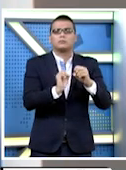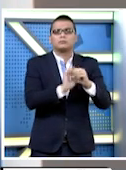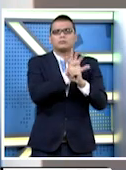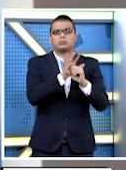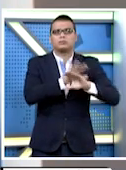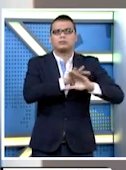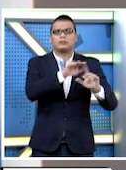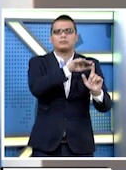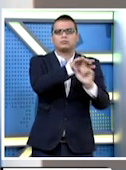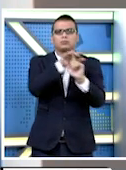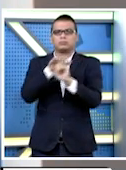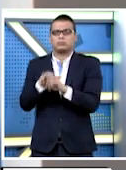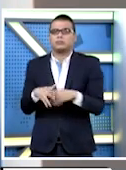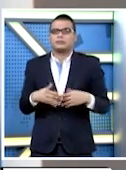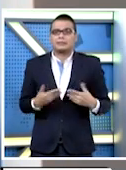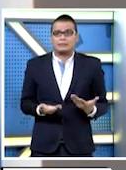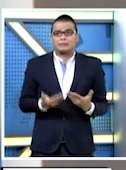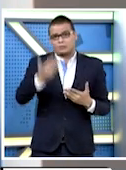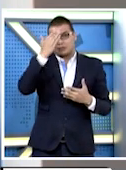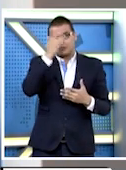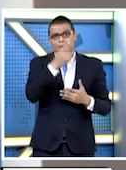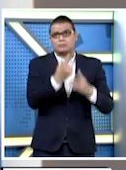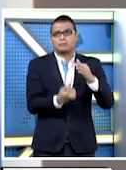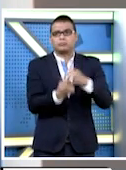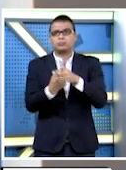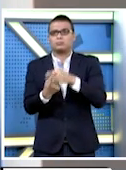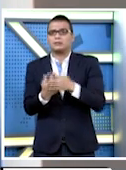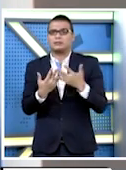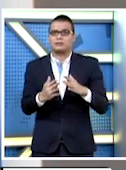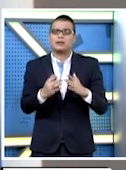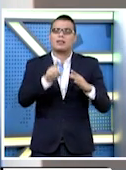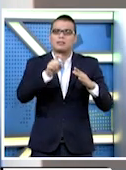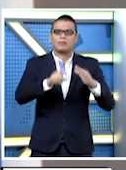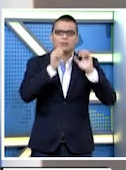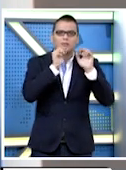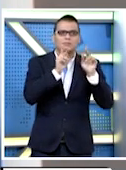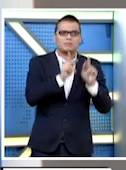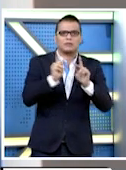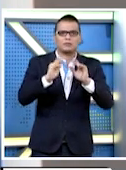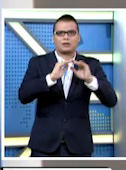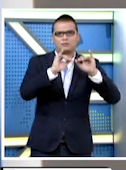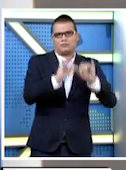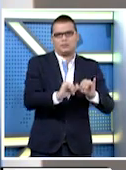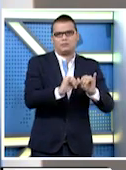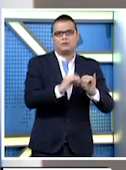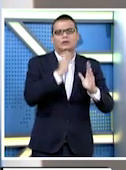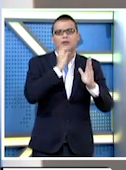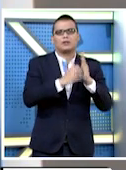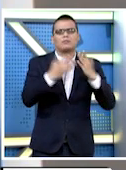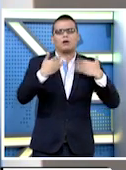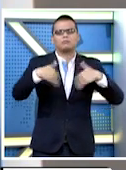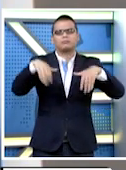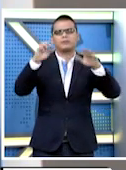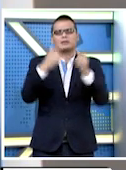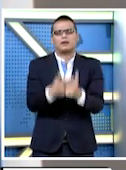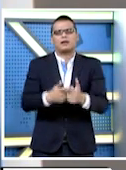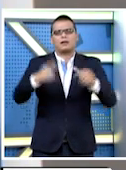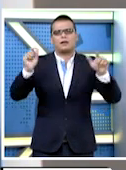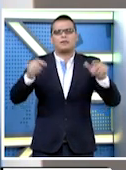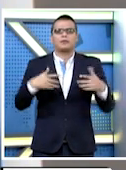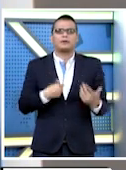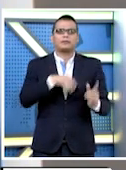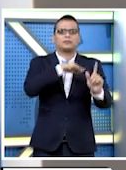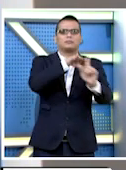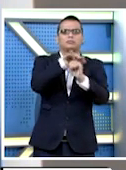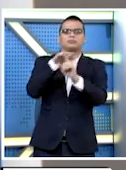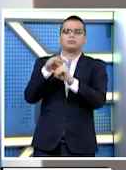comunitaria, necesitamos evitar que las personas se movilicen, porque si se movilizan van a estar en riesgo, se van a poder